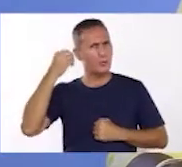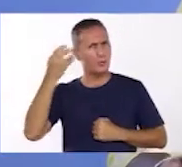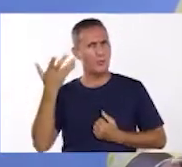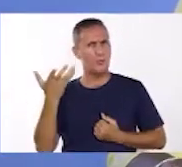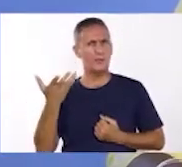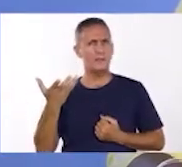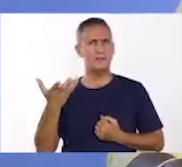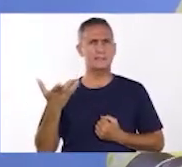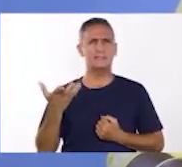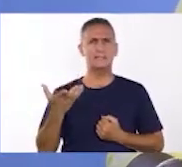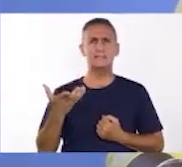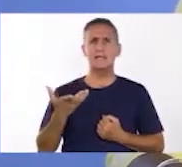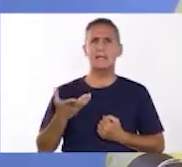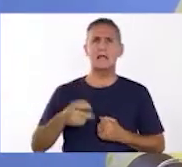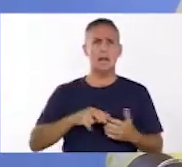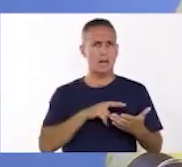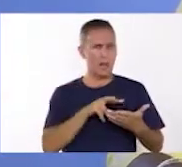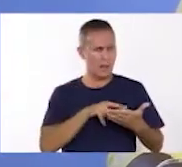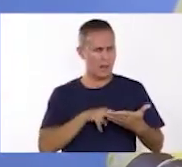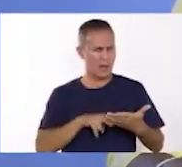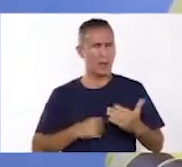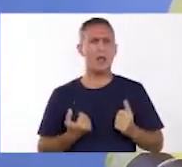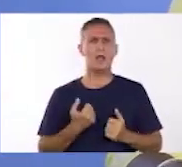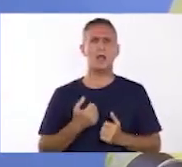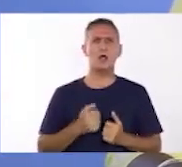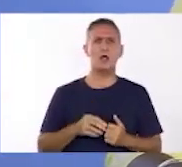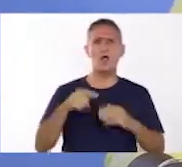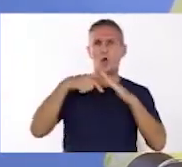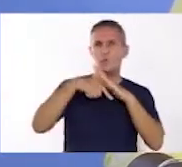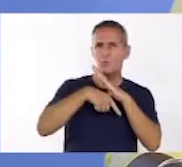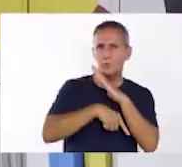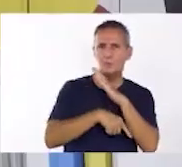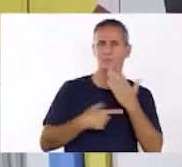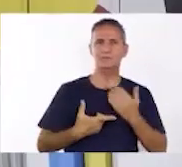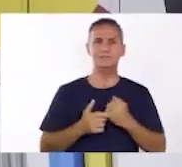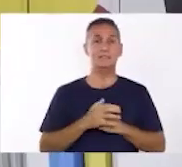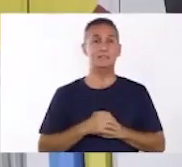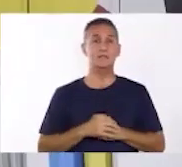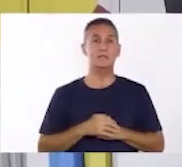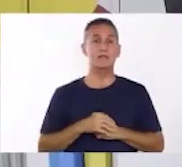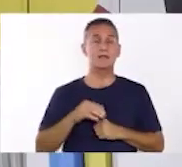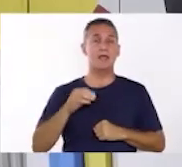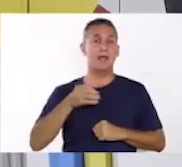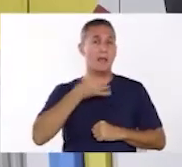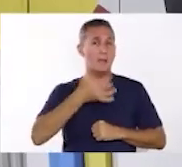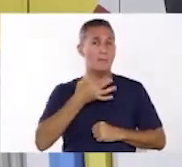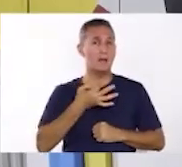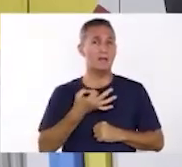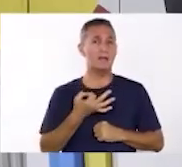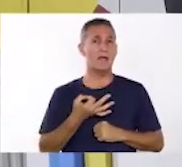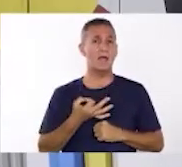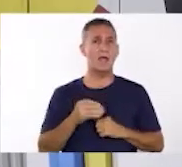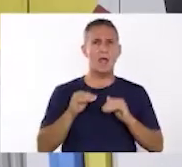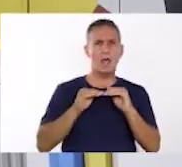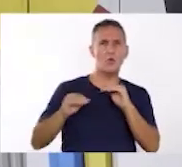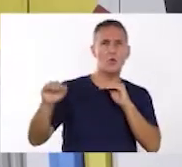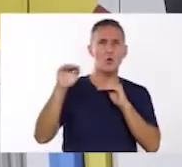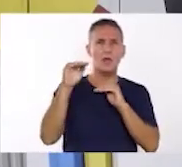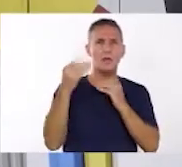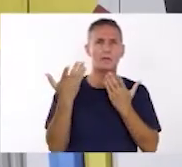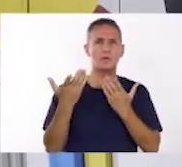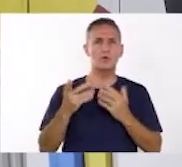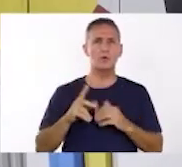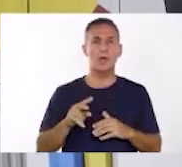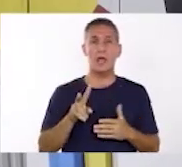preocuparse, tienen que leer, tienen que profundizar. Decía que hay una máxima. No